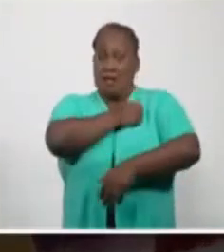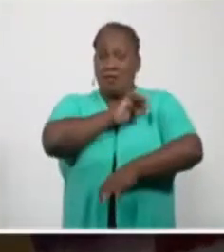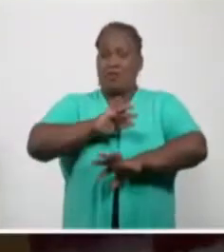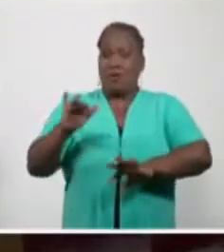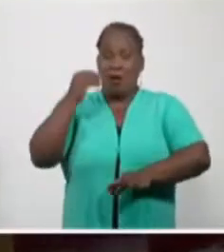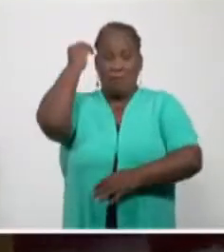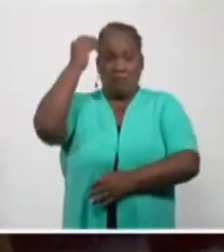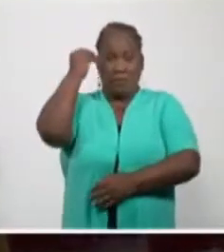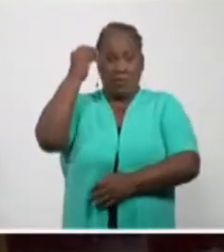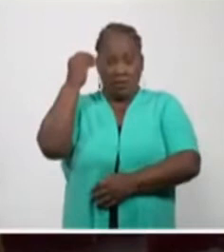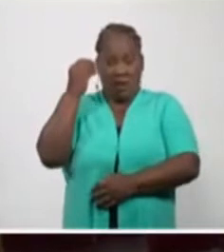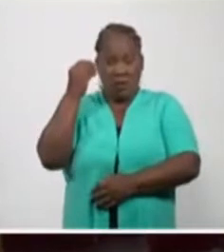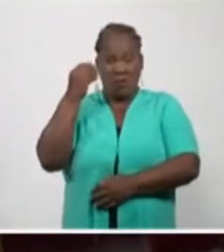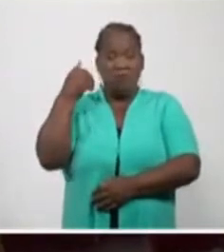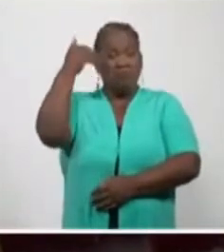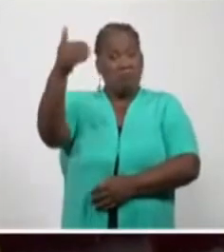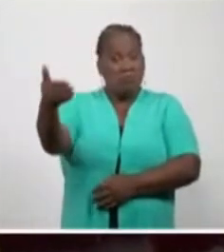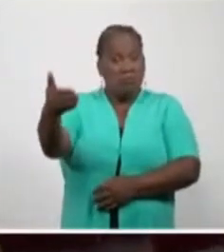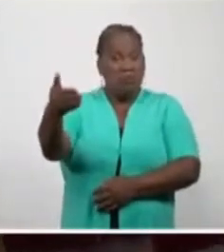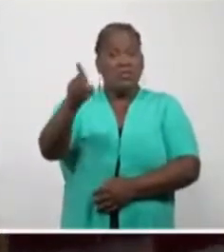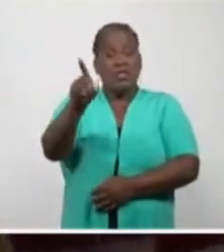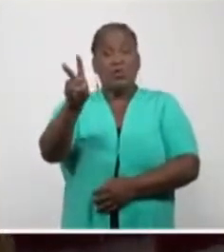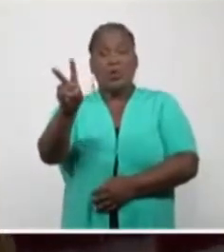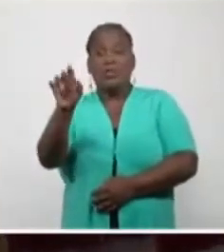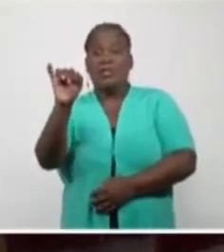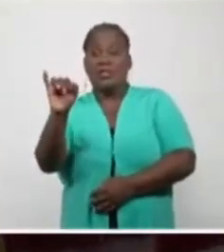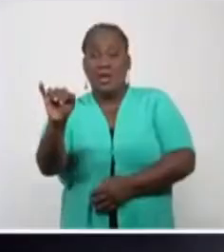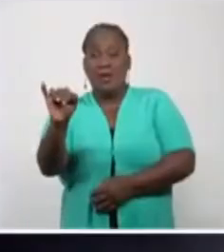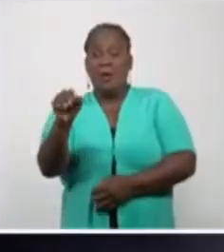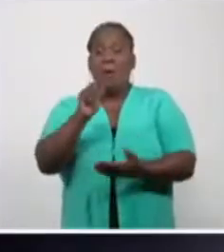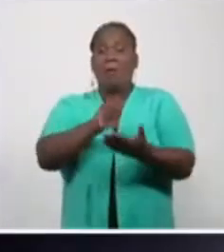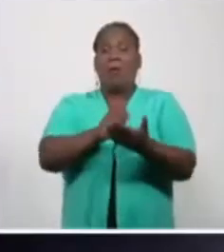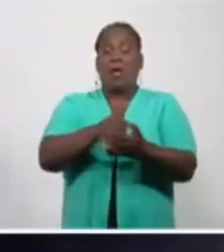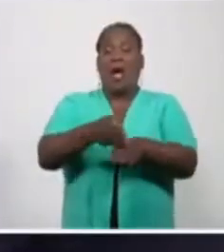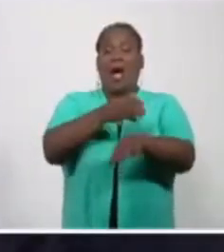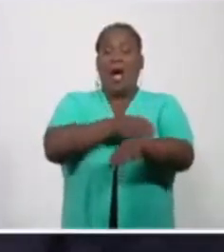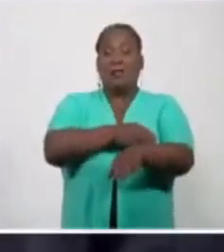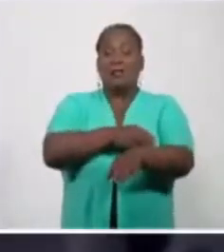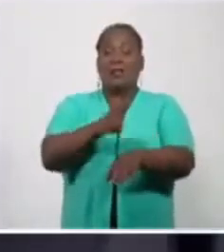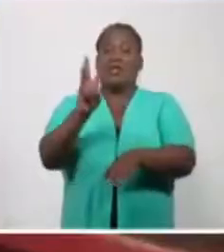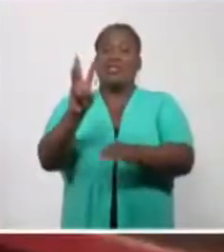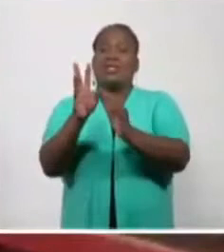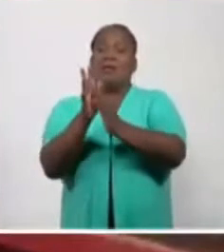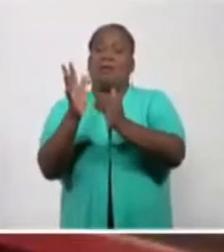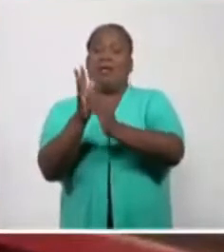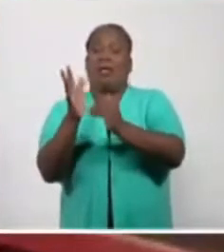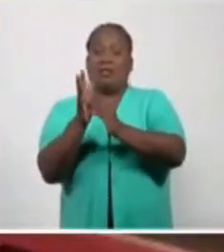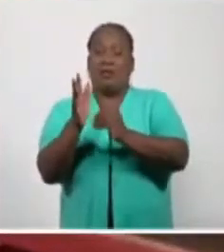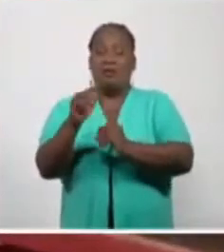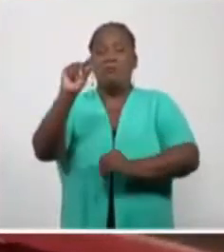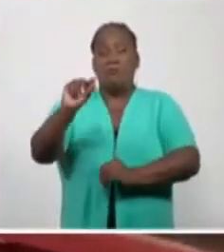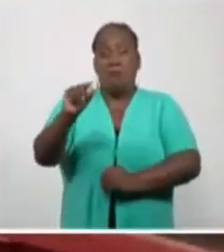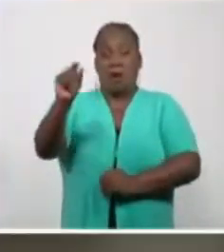implementado en zona en las 126 bodegas antes de que termine el primer trimestre de este año. Y aunque con poco personal y valiéndose de